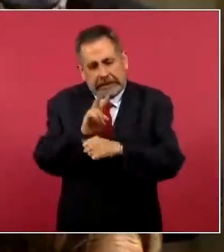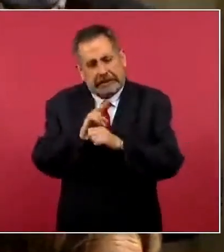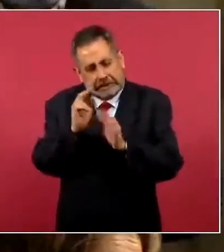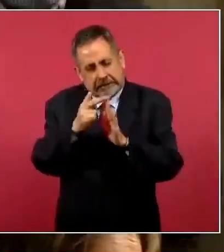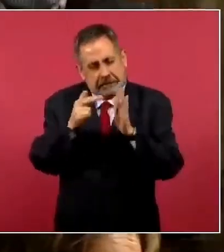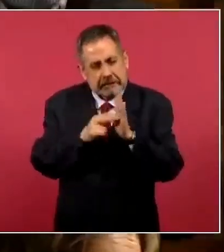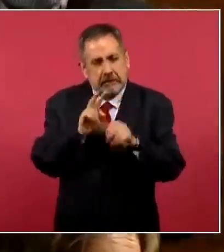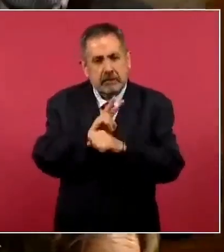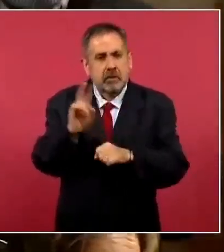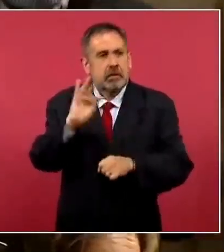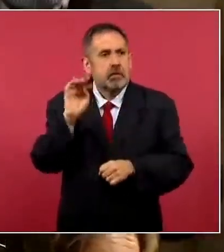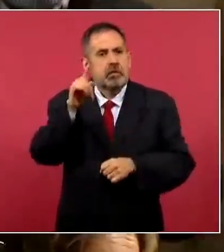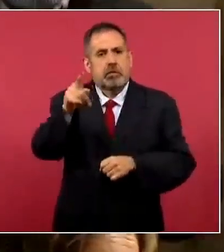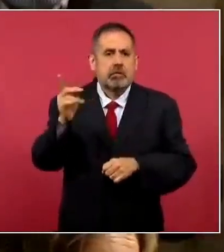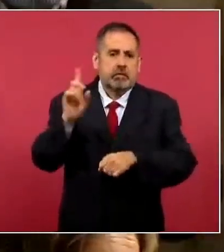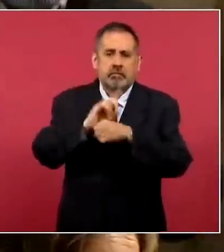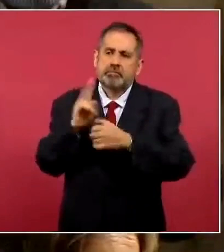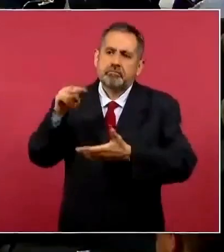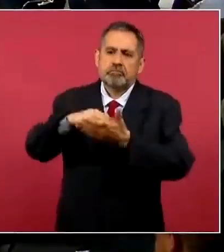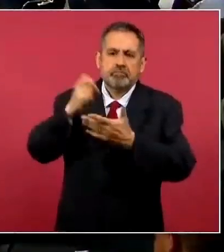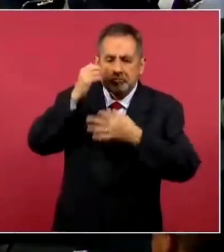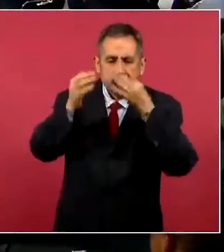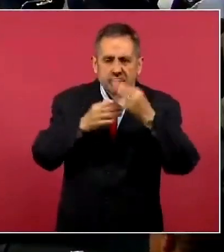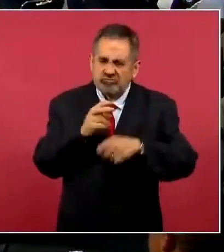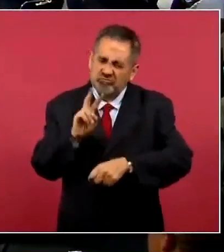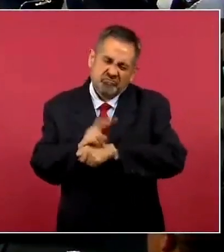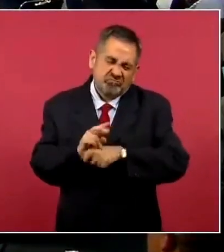para cuando usted está aquí en Palacio en la conferencia de prensa.